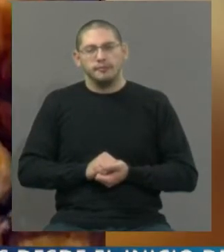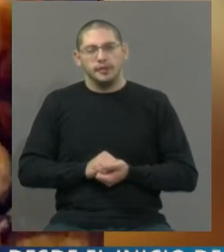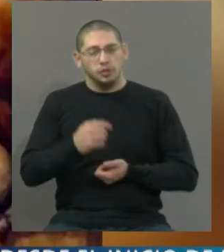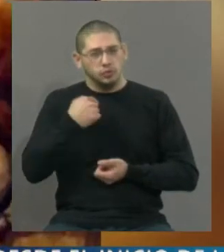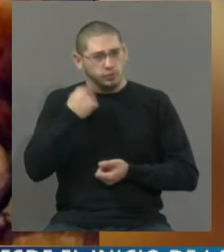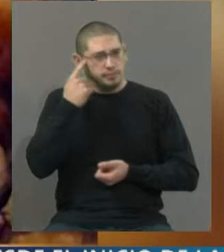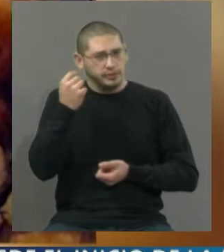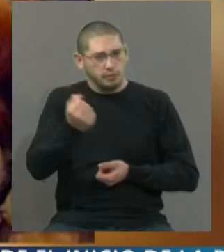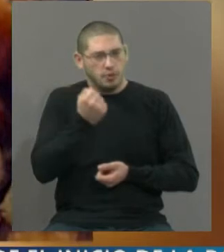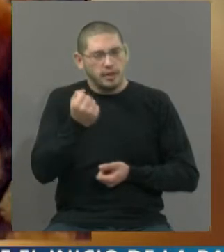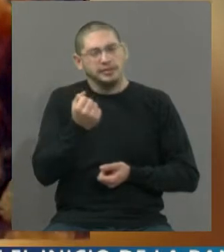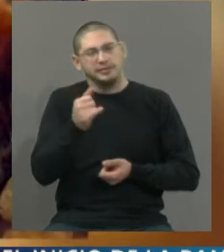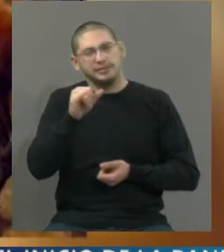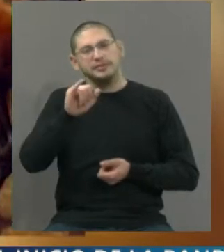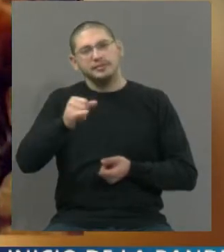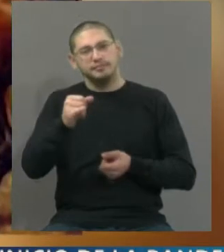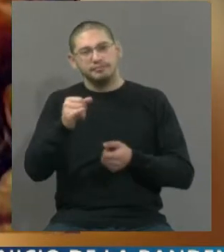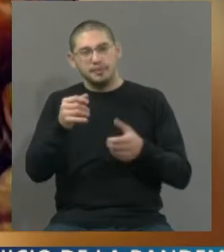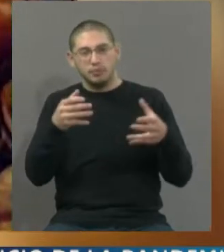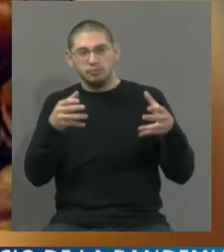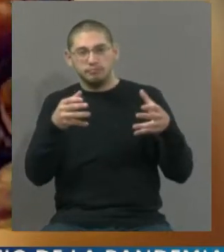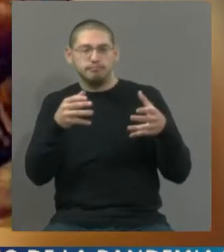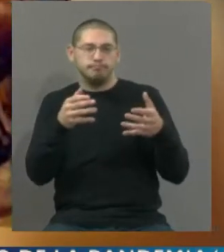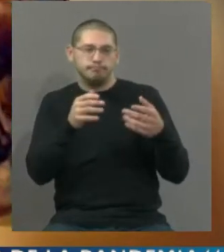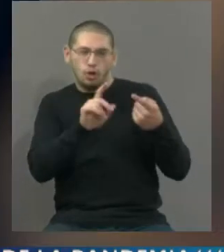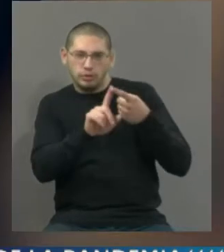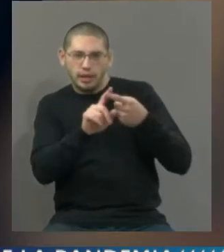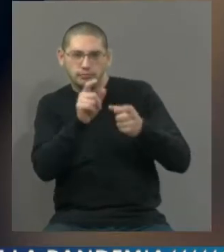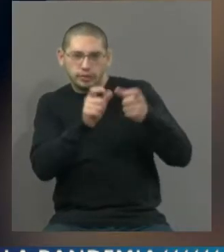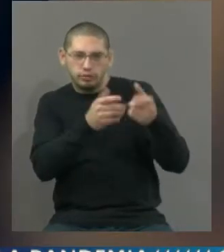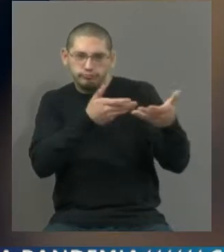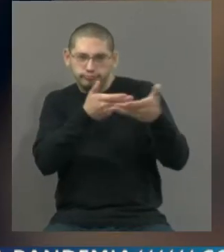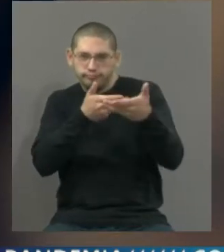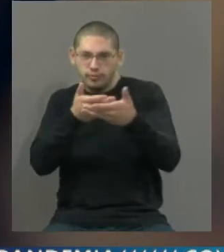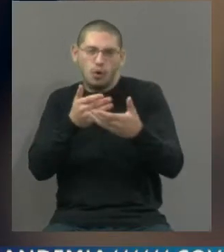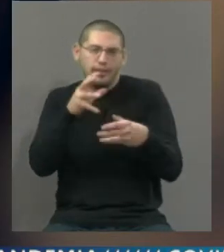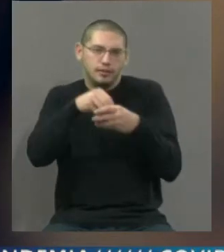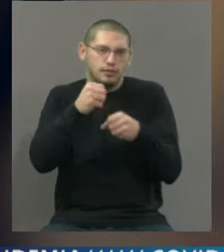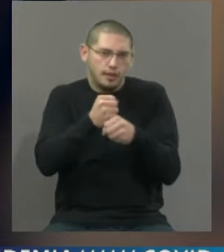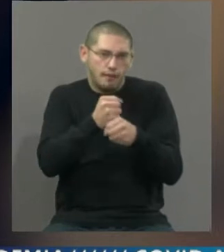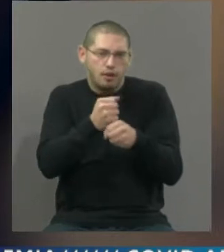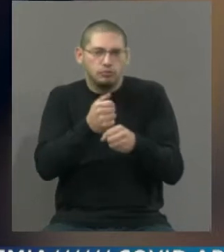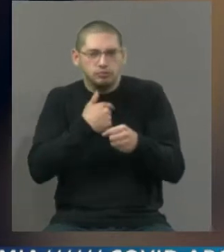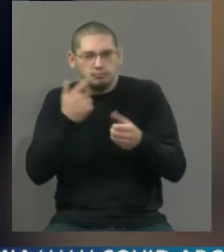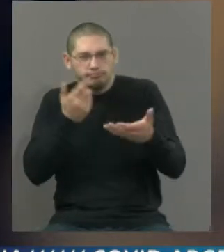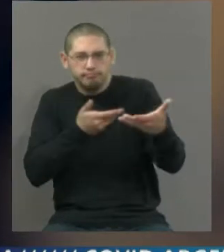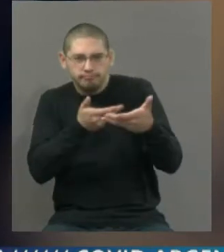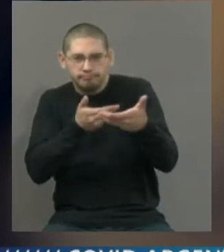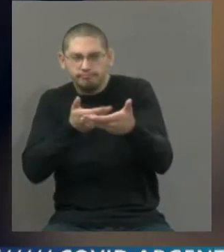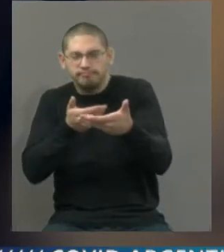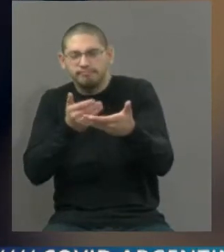yo lo noto, digamos, en los circuitos que yo me manejo, o donde trabajo y estas cuestiones,